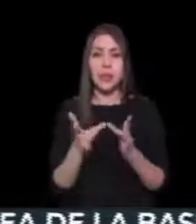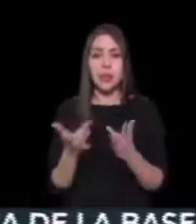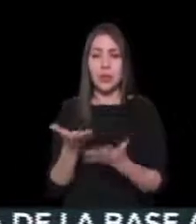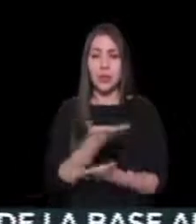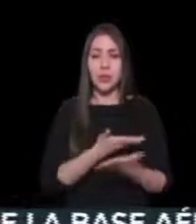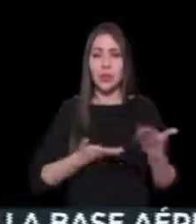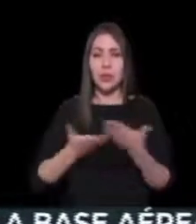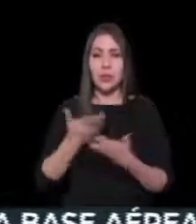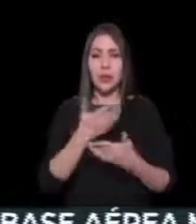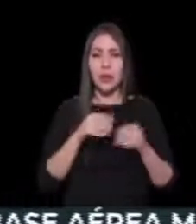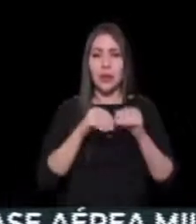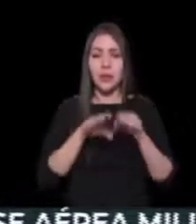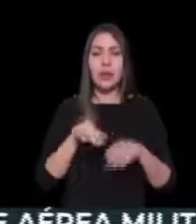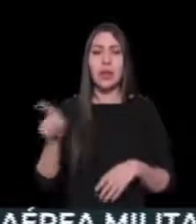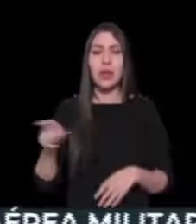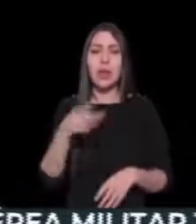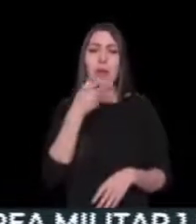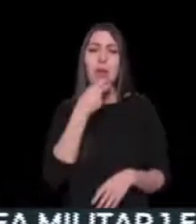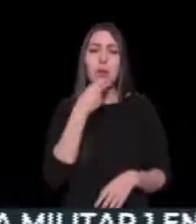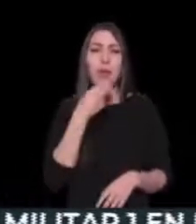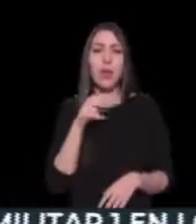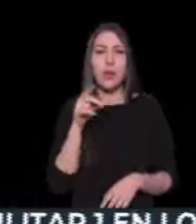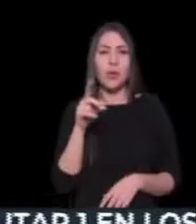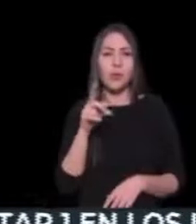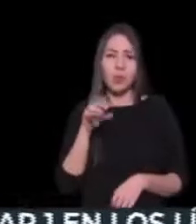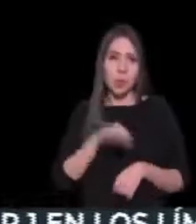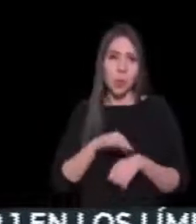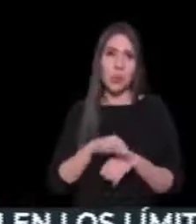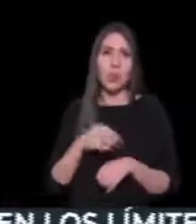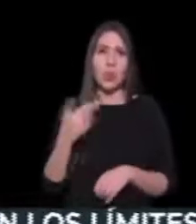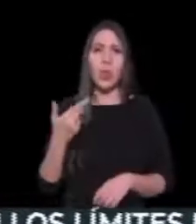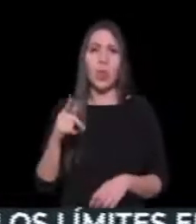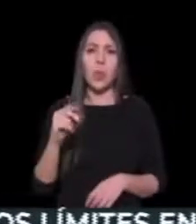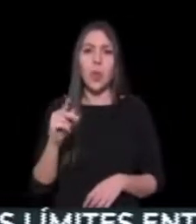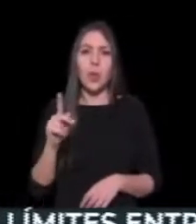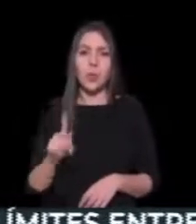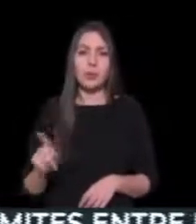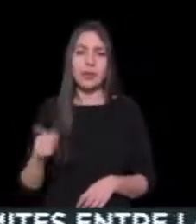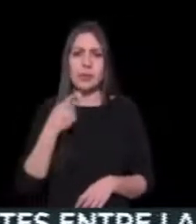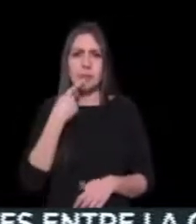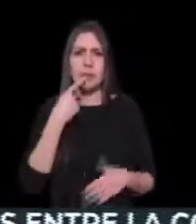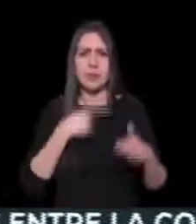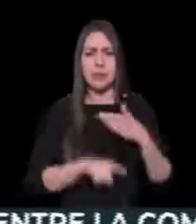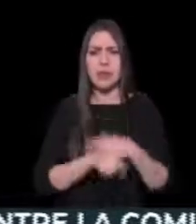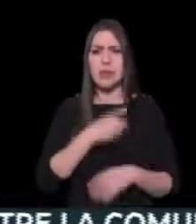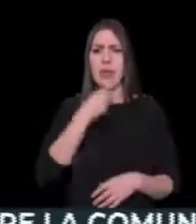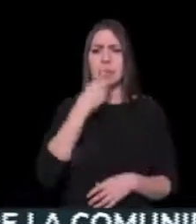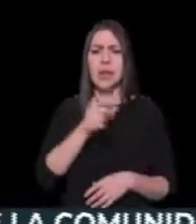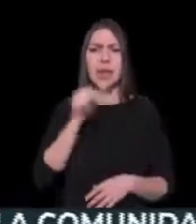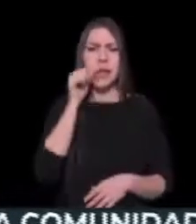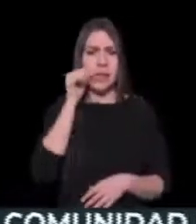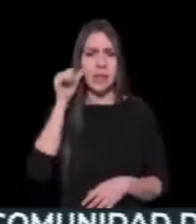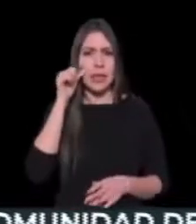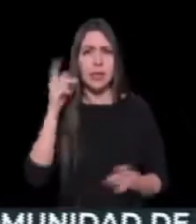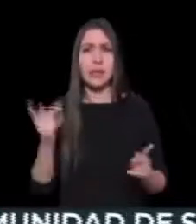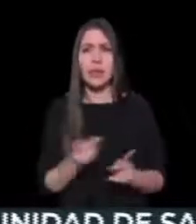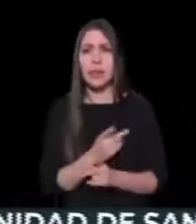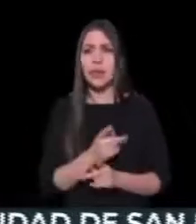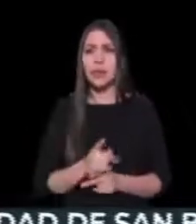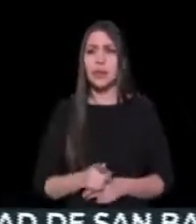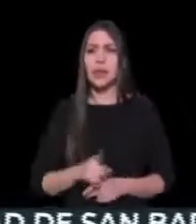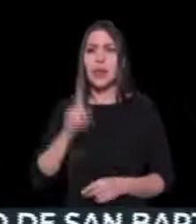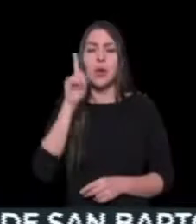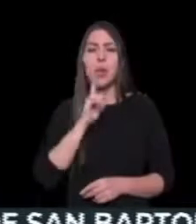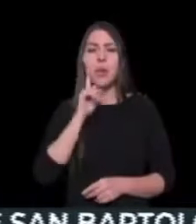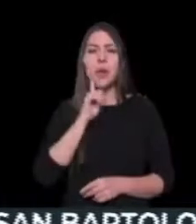y lo acusó el propio Hugo López-Gatell en la conferencia ayer. En las redes sociales lo que empezó a ocurrir fue que a